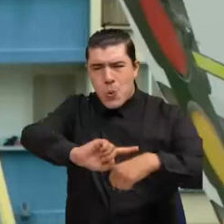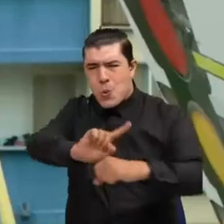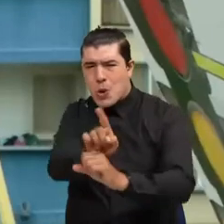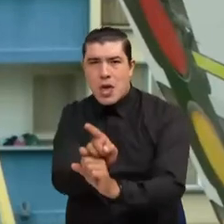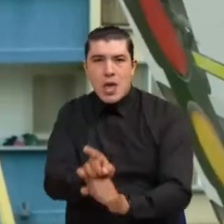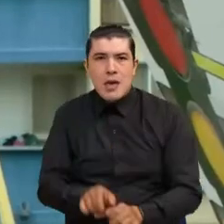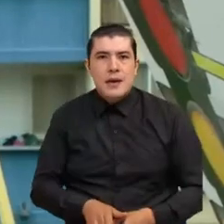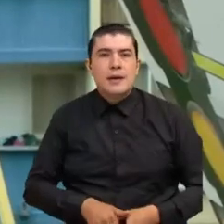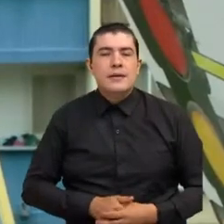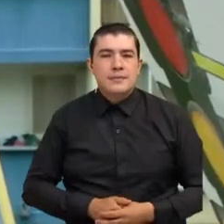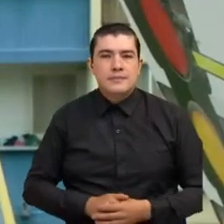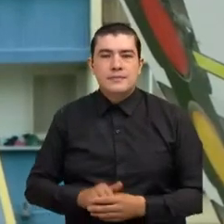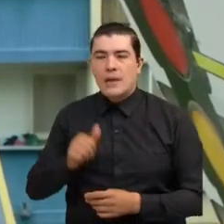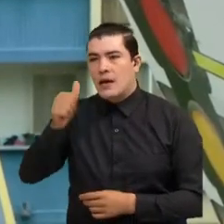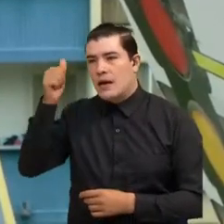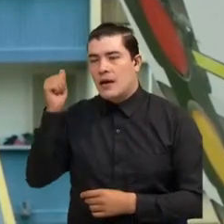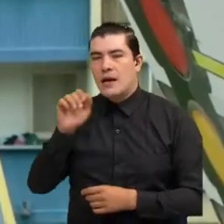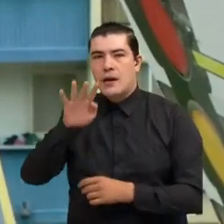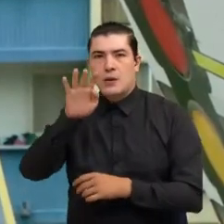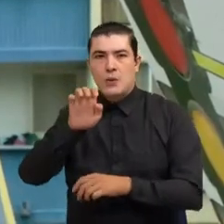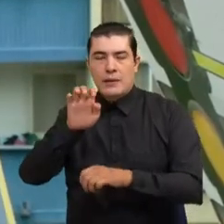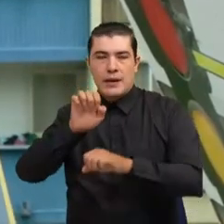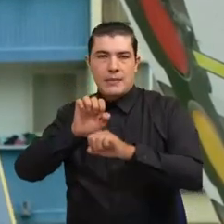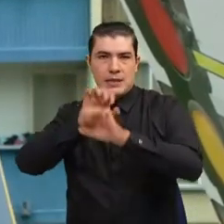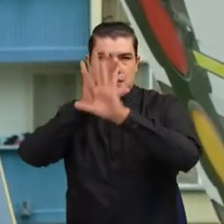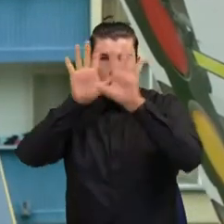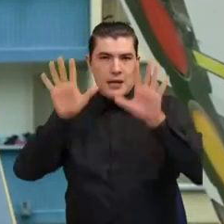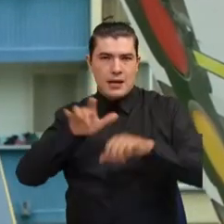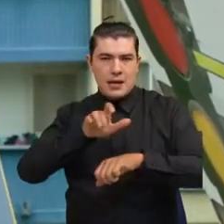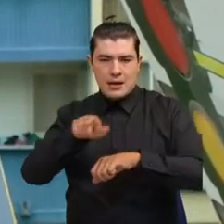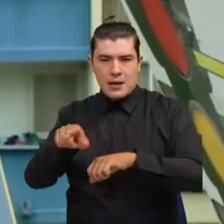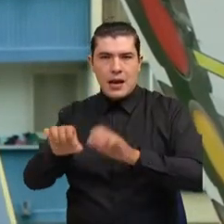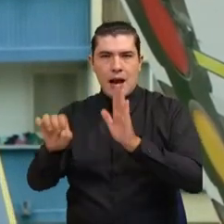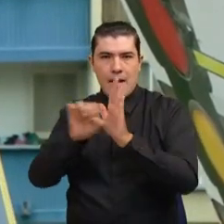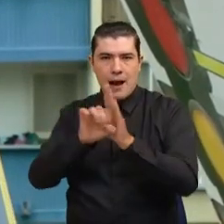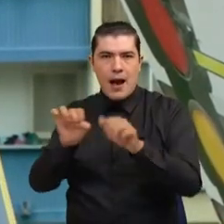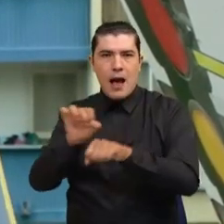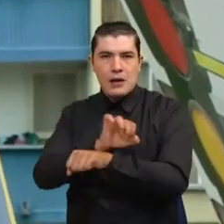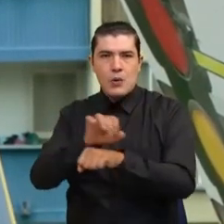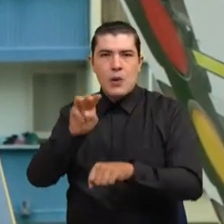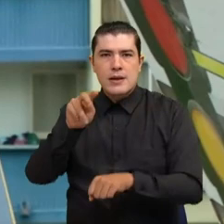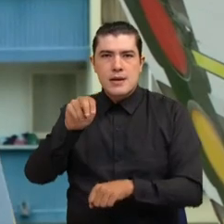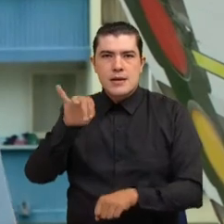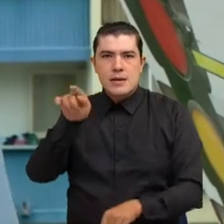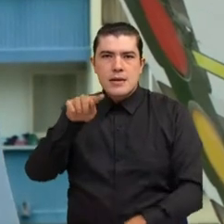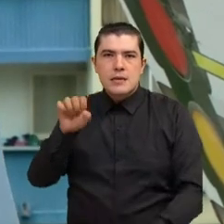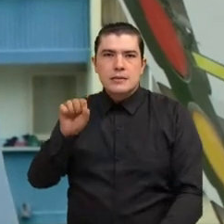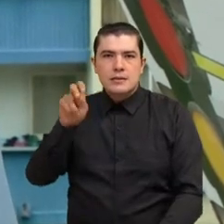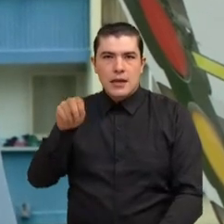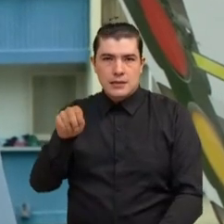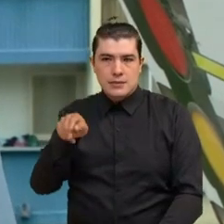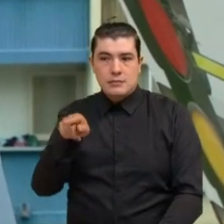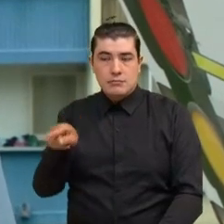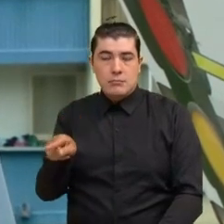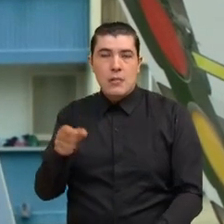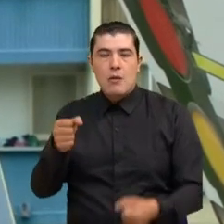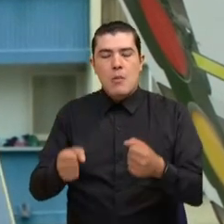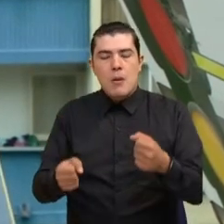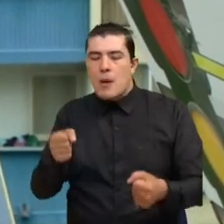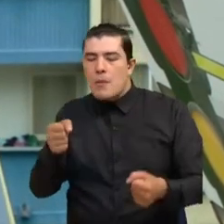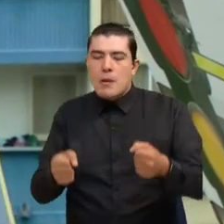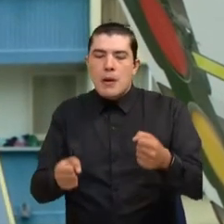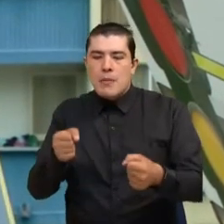mañana, un vehículo tipo Nissan camioneta transitaba por el carril del Metrolínea. Al parecer